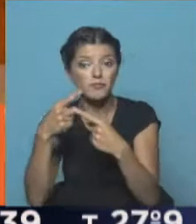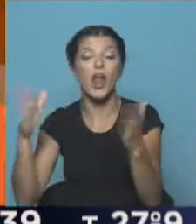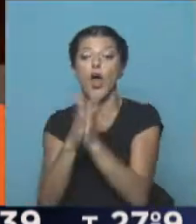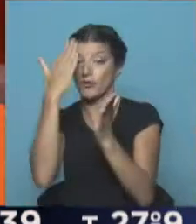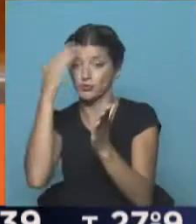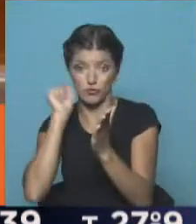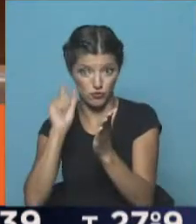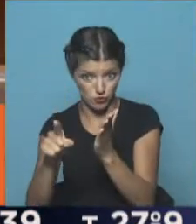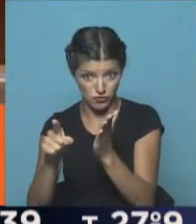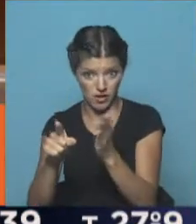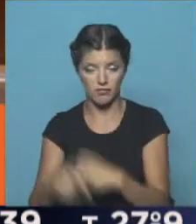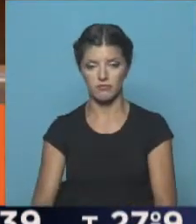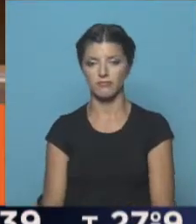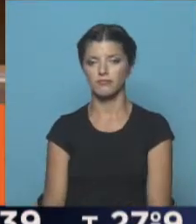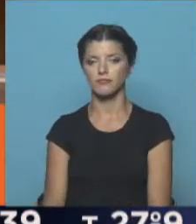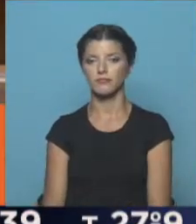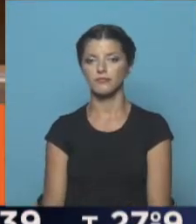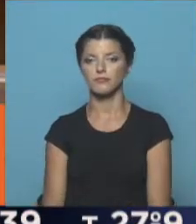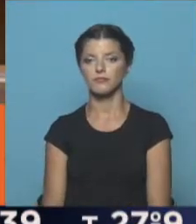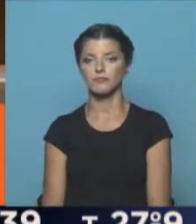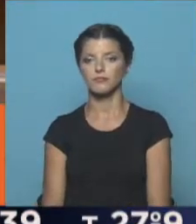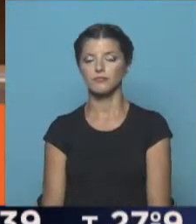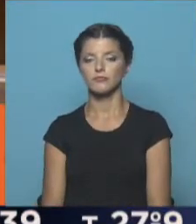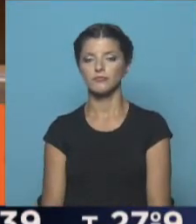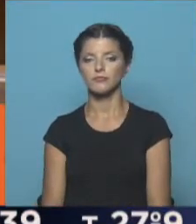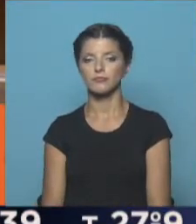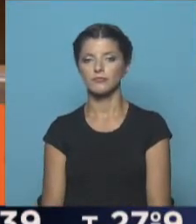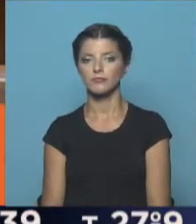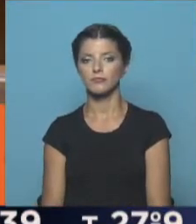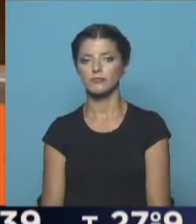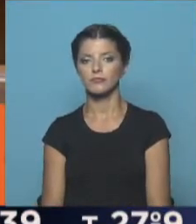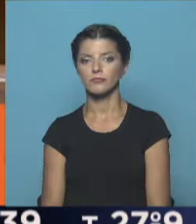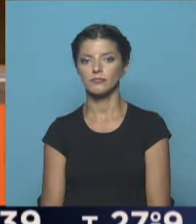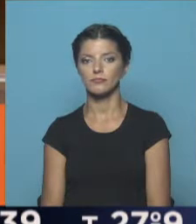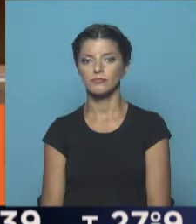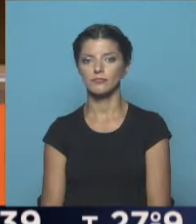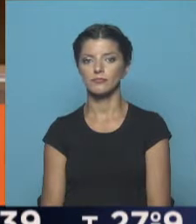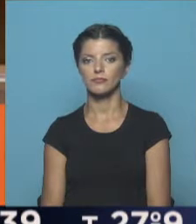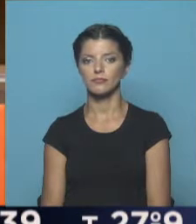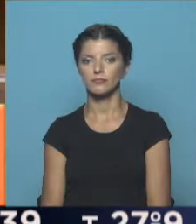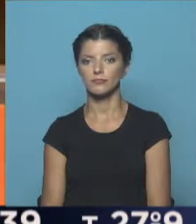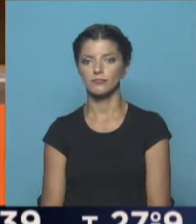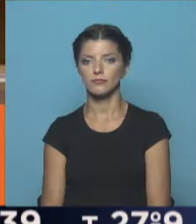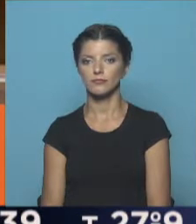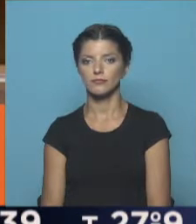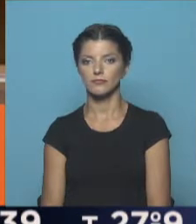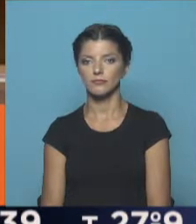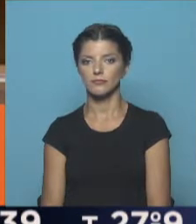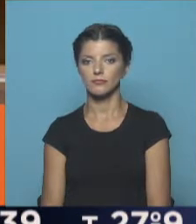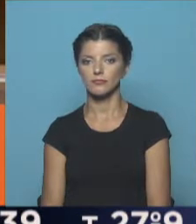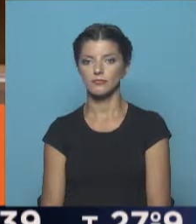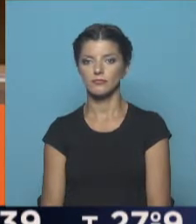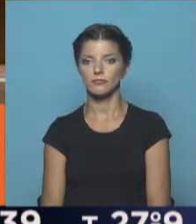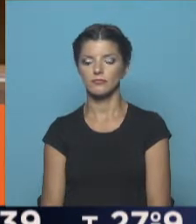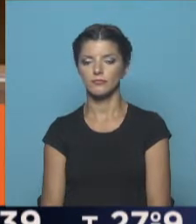decreto no no está bien psdb ha reportado o madre